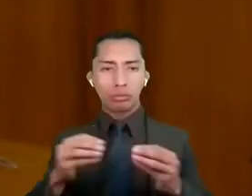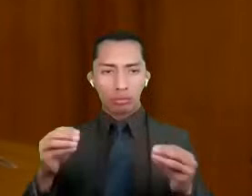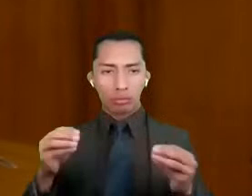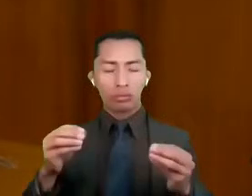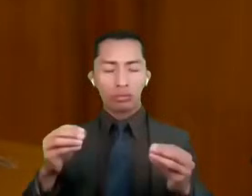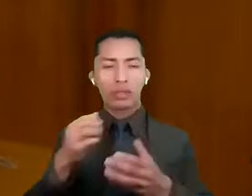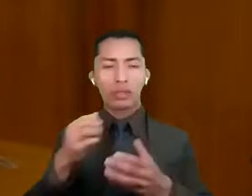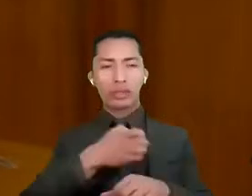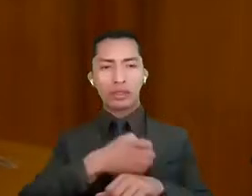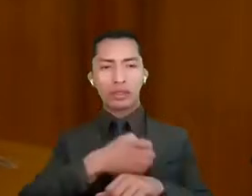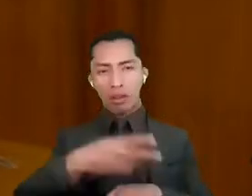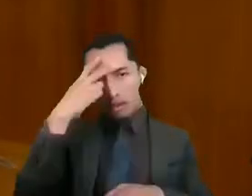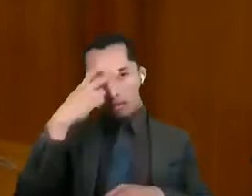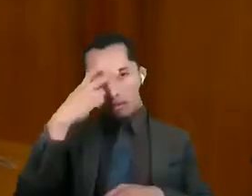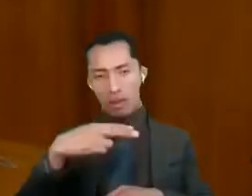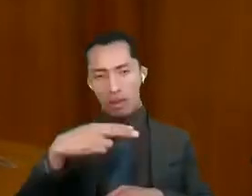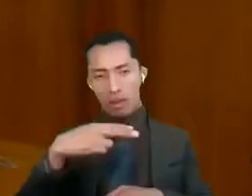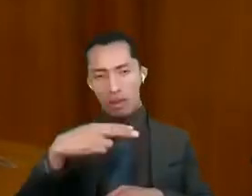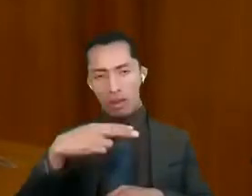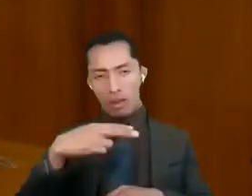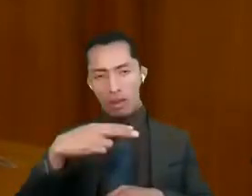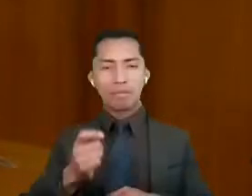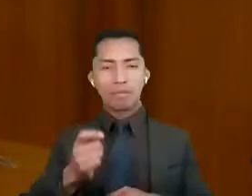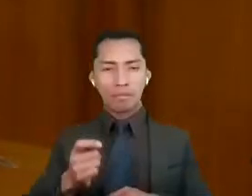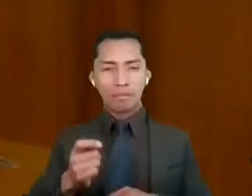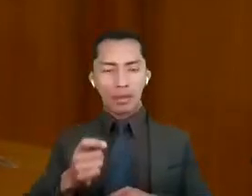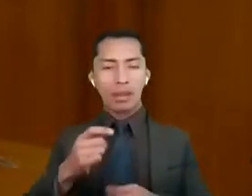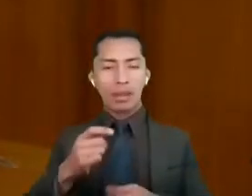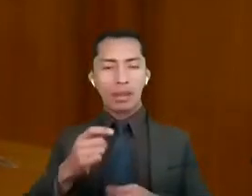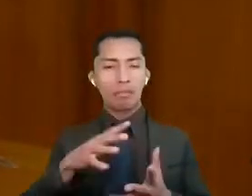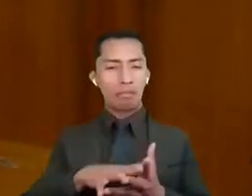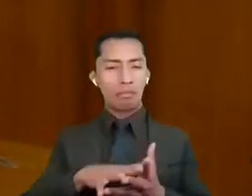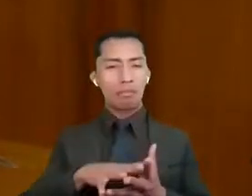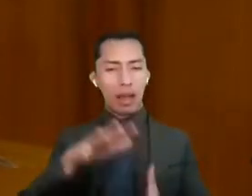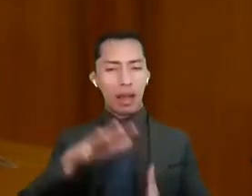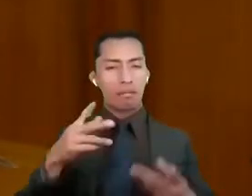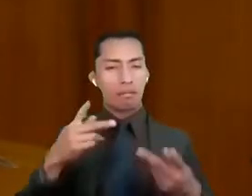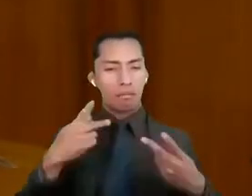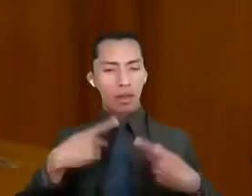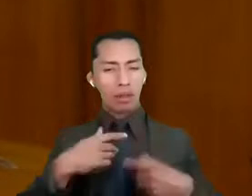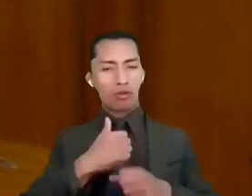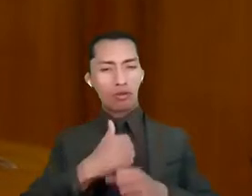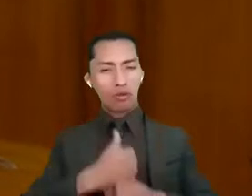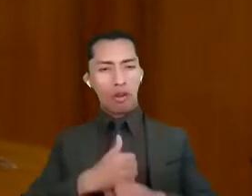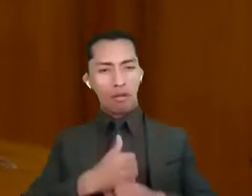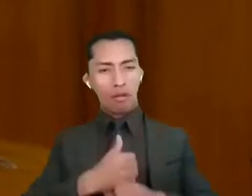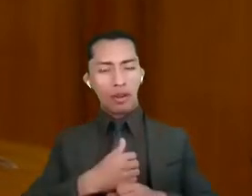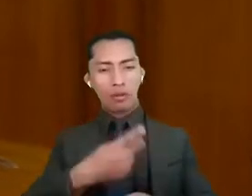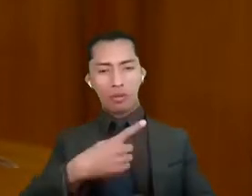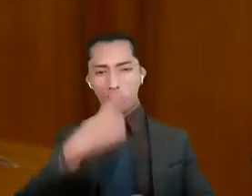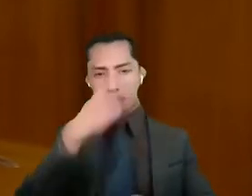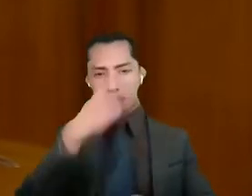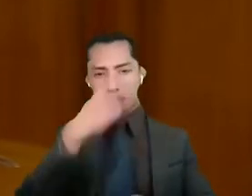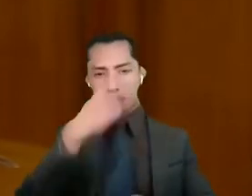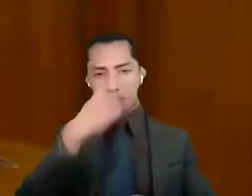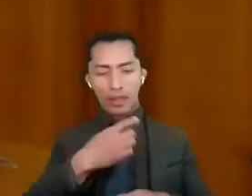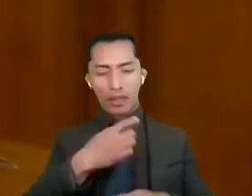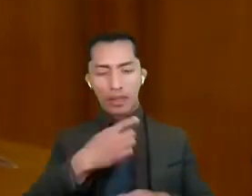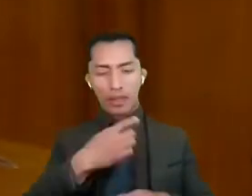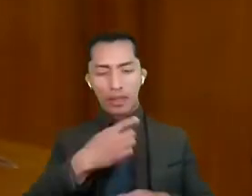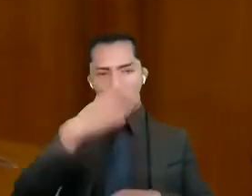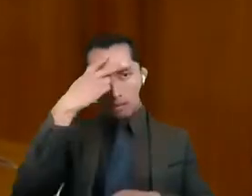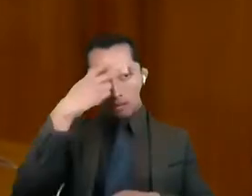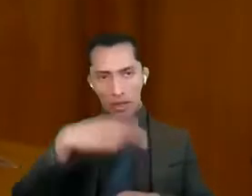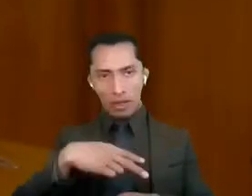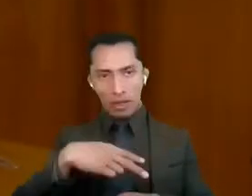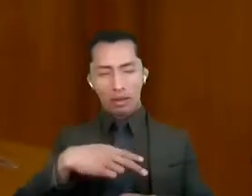que el perfil de la mayoría de las víctimas de desaparición en el Estado de México son mujeres de entre